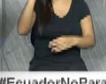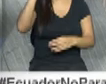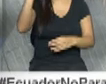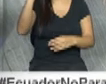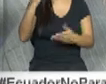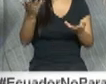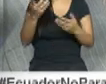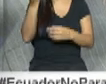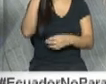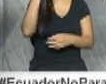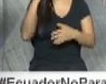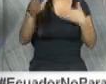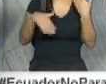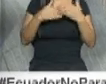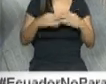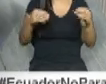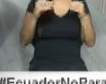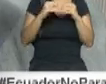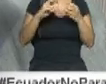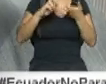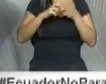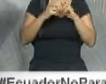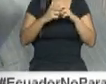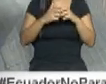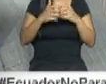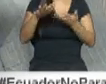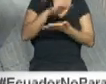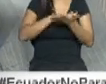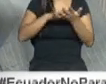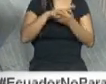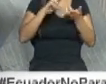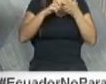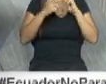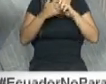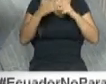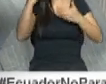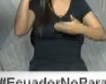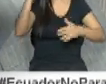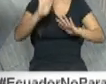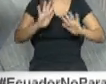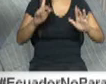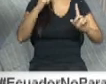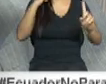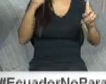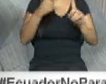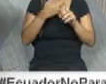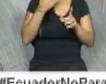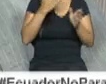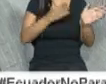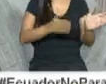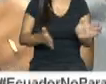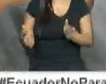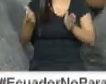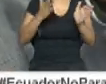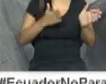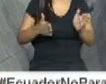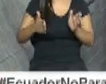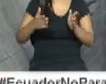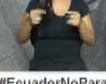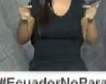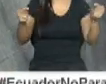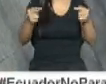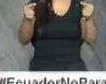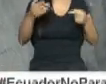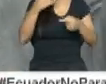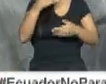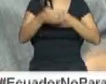entendió que no debía dejarse contaminar de las presiones políticas y dedicarse a prepararse para el conflicto que se veía